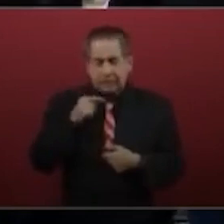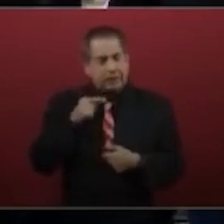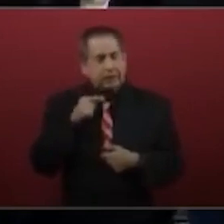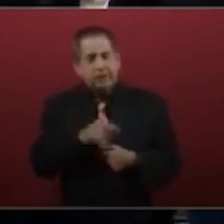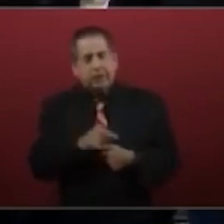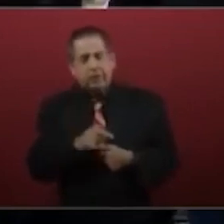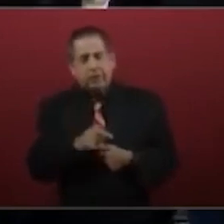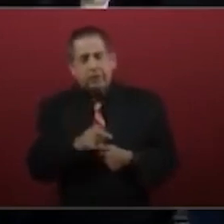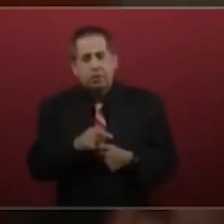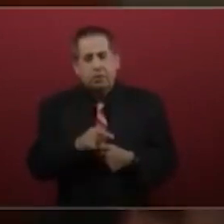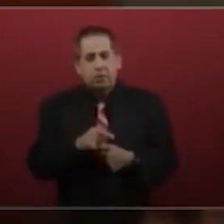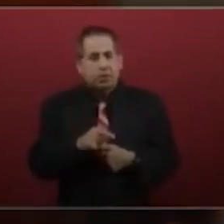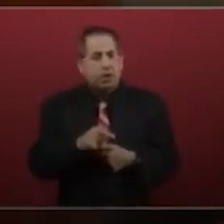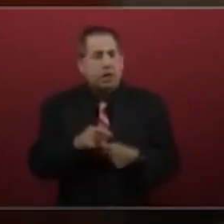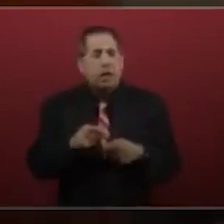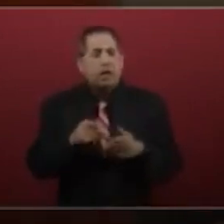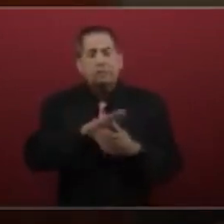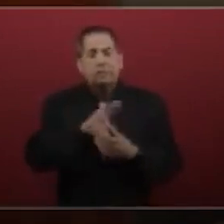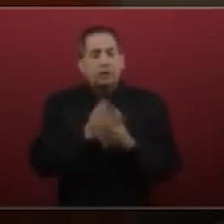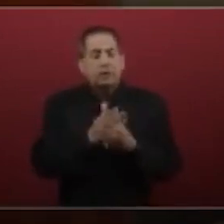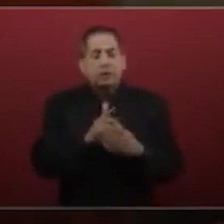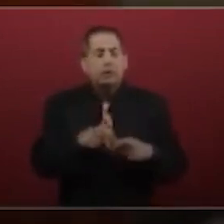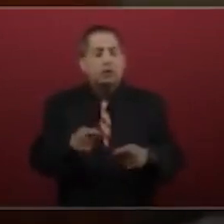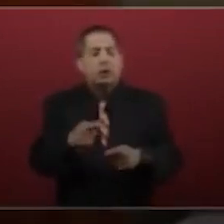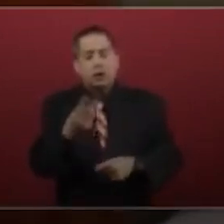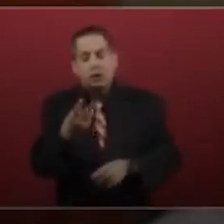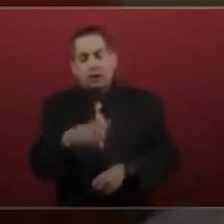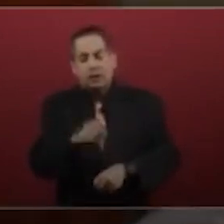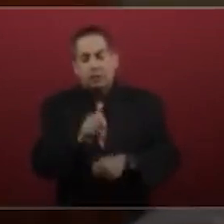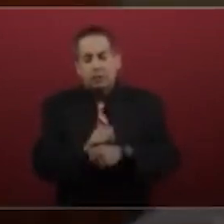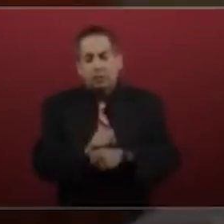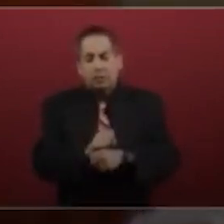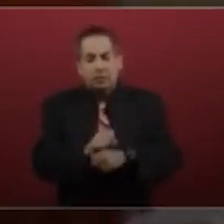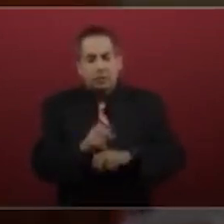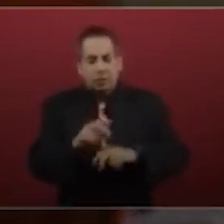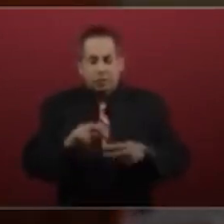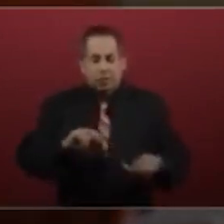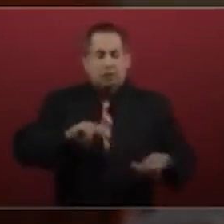retirarse. Este es el segundo asesinato que se registra contra un periodista en esta ciudad